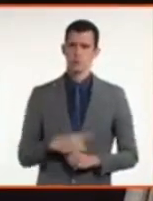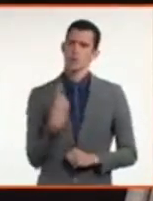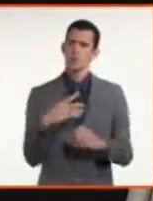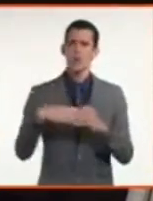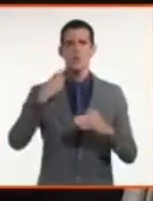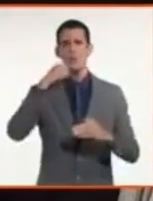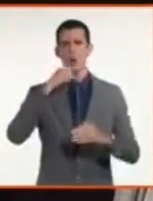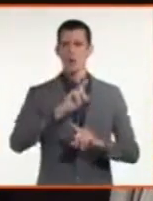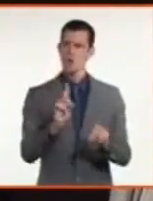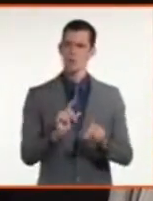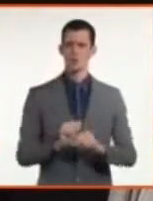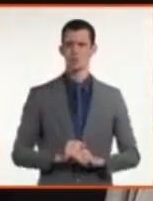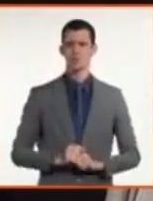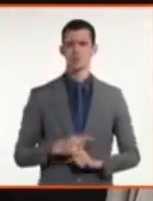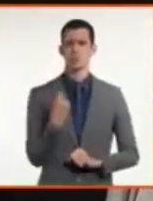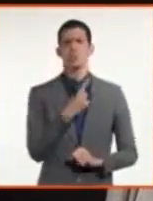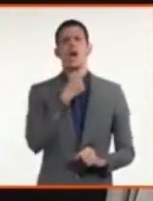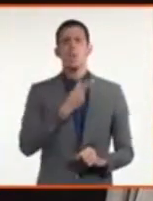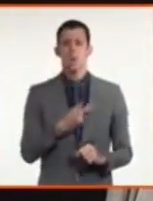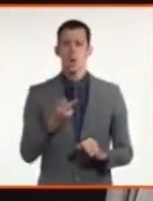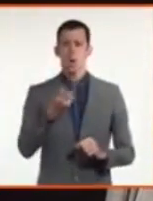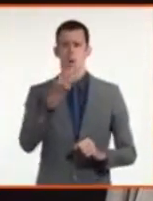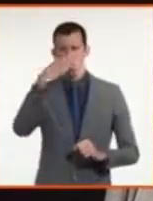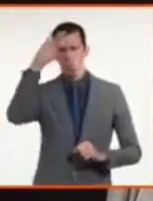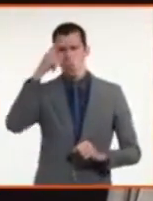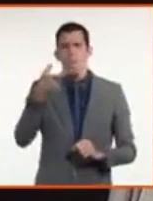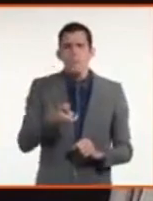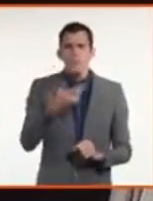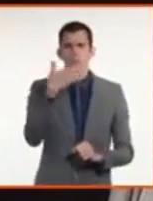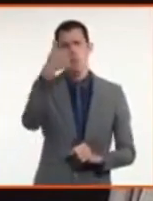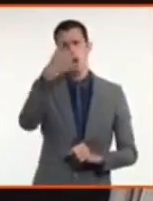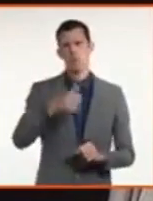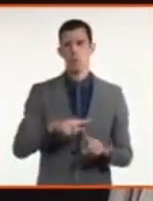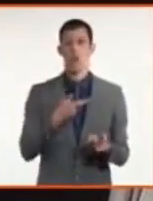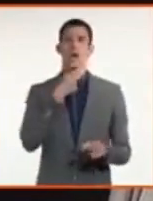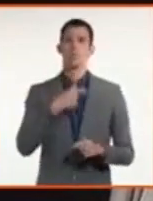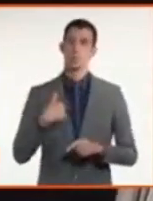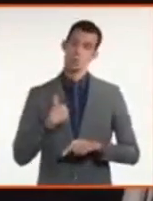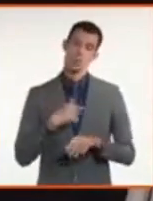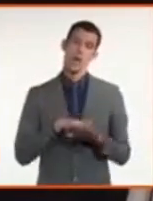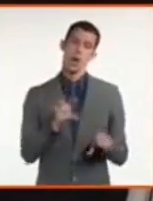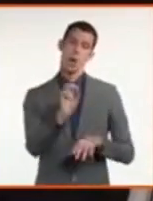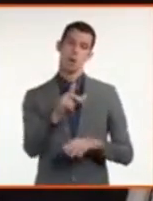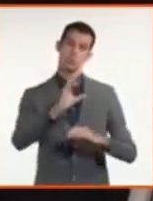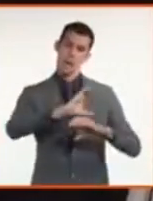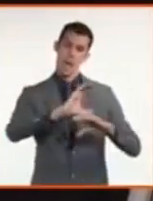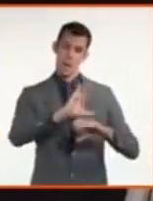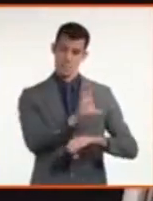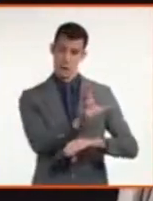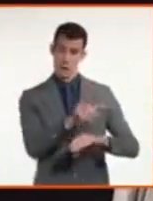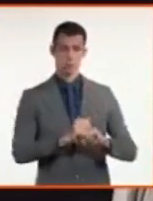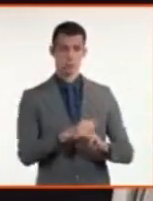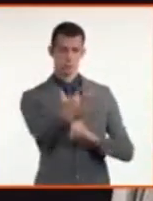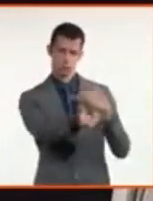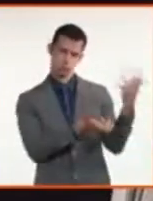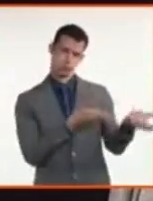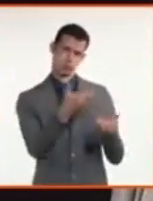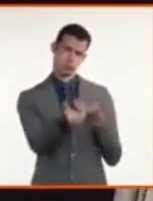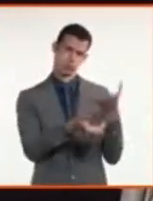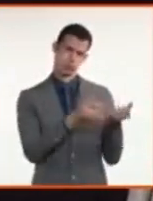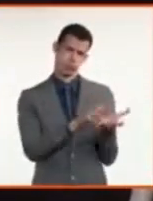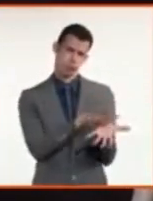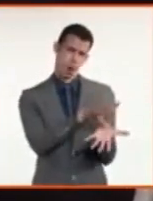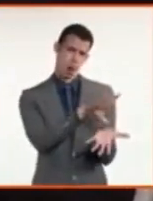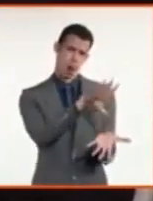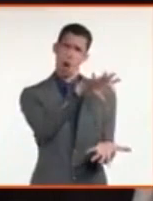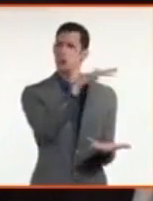no lo pudiéramos utilizar después para re provisionar los mercados en presos cubanos porque hoy por hoy la única salida que tiene es venderlo